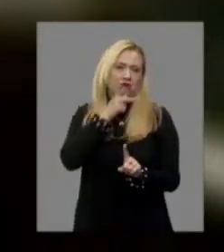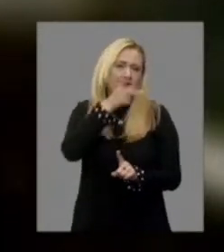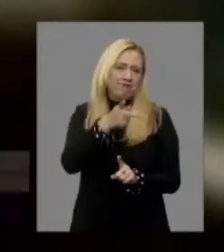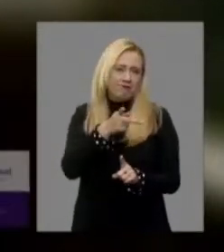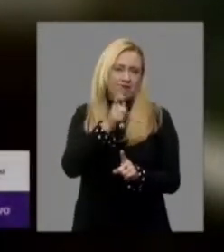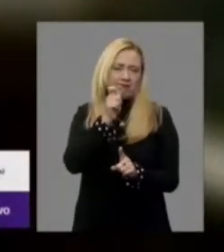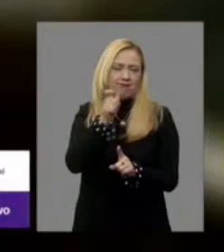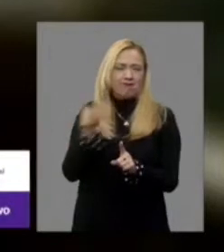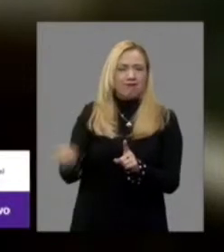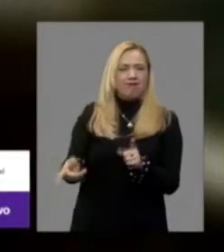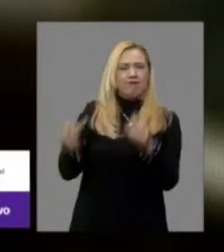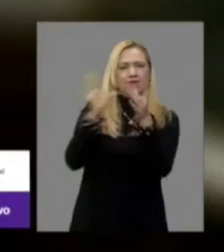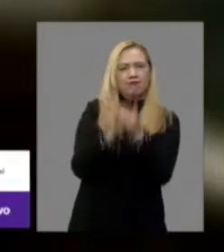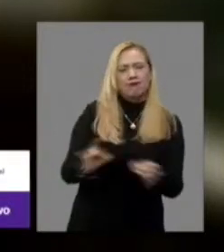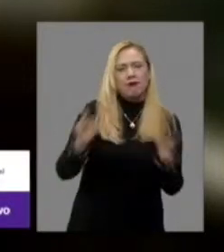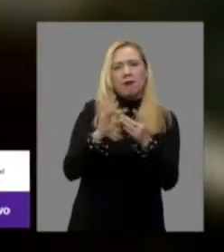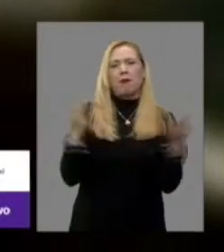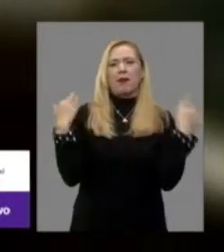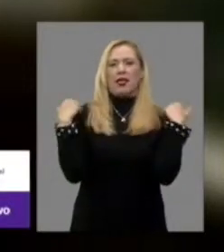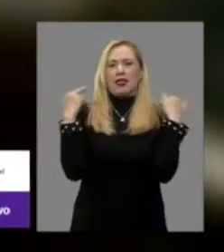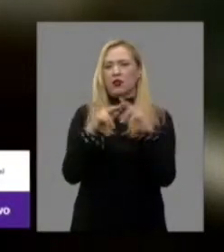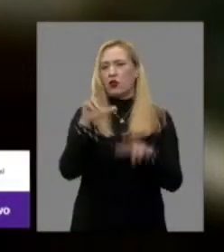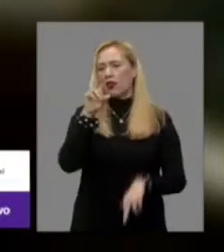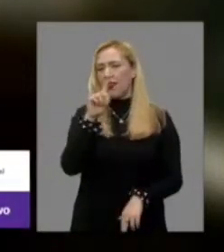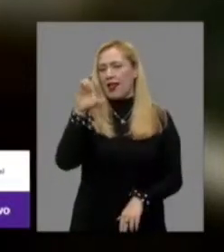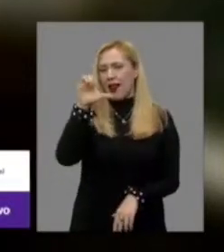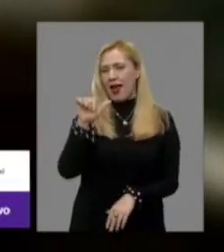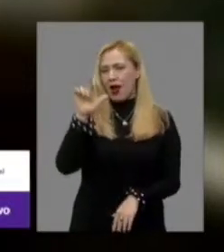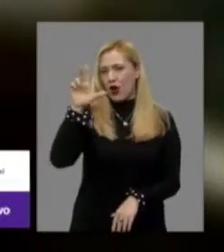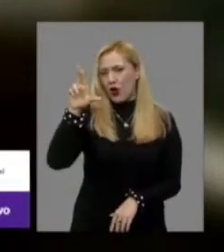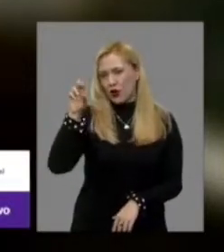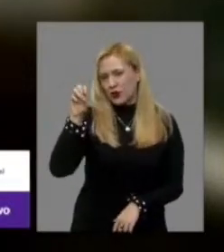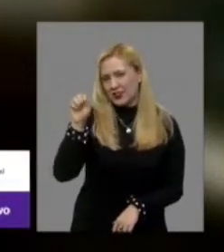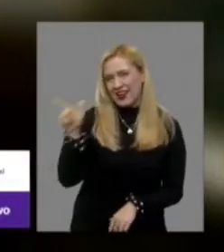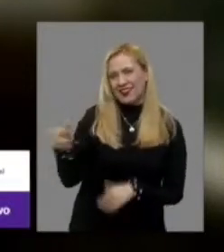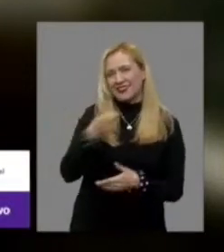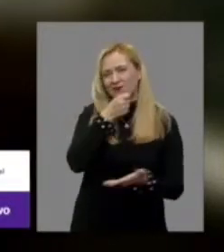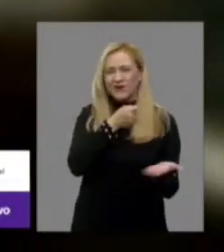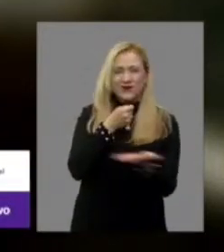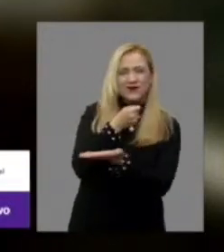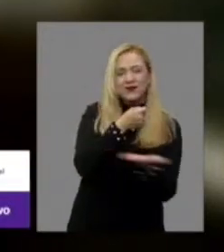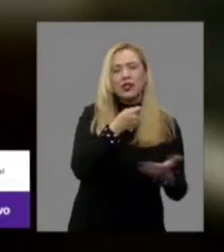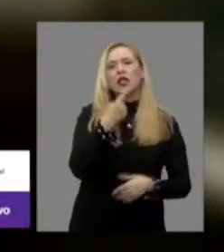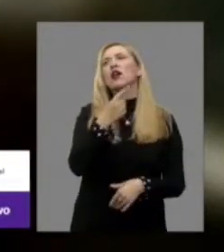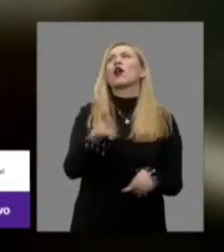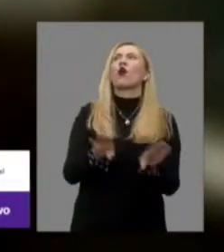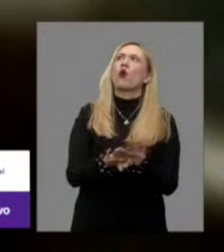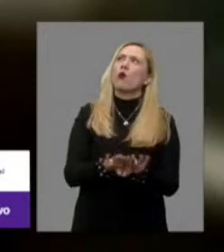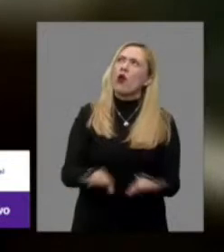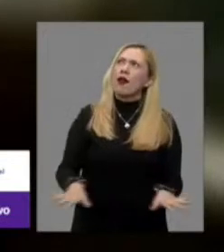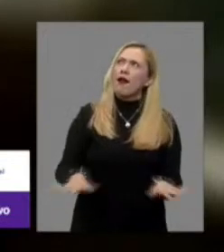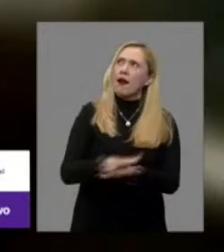maestro de la Rosa, en relación a momentos o etapas de la justicia constitucional en México.